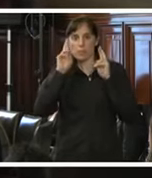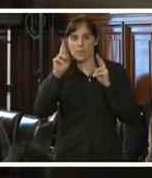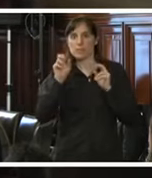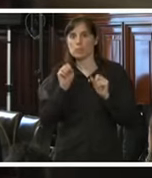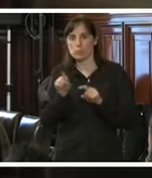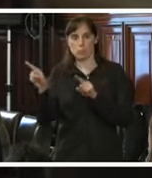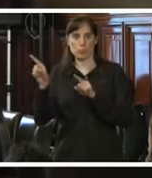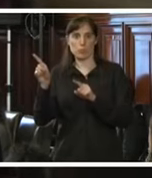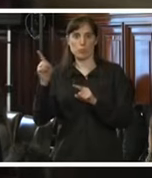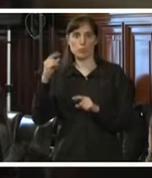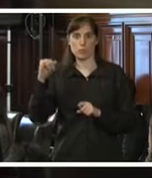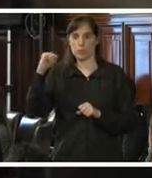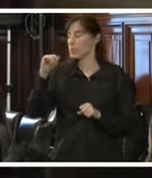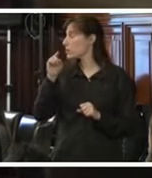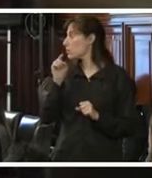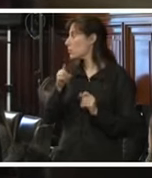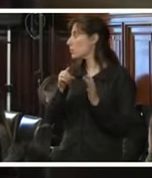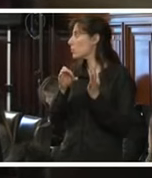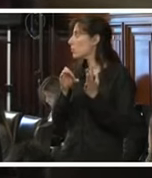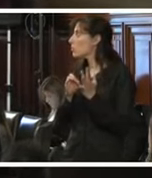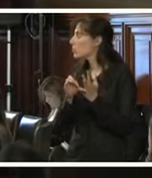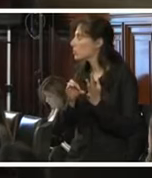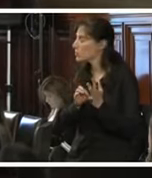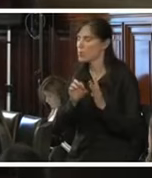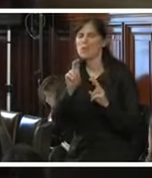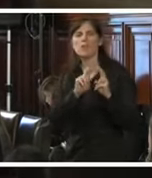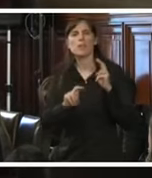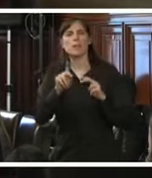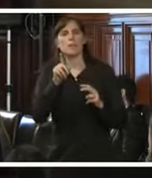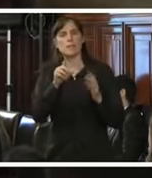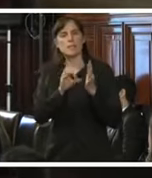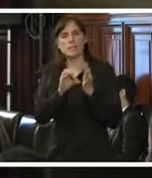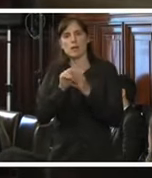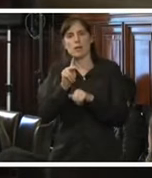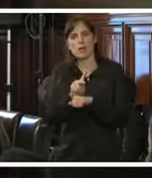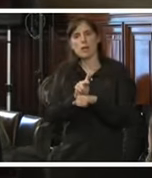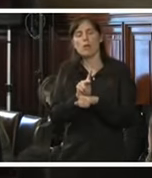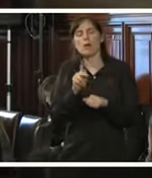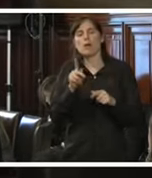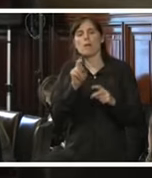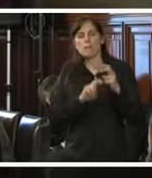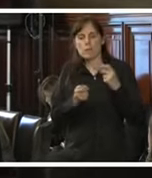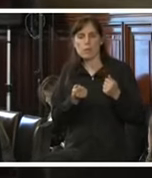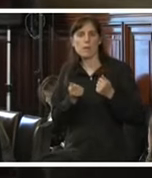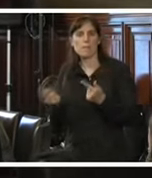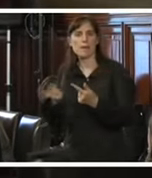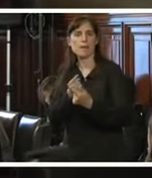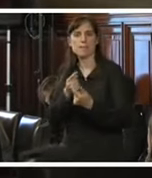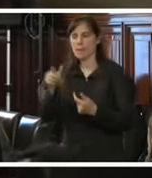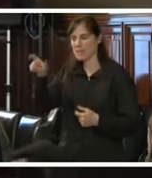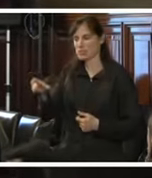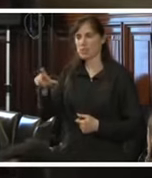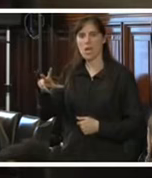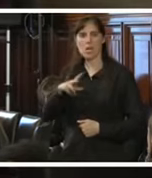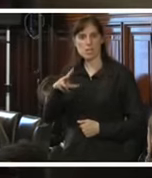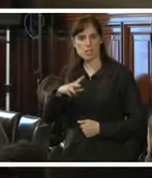un patrón histórico en Paraguay, proteger al más fuerte y al poderoso para que no quede expuesto ante una crítica que lo ponga en dudas, así como